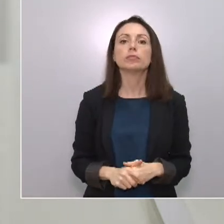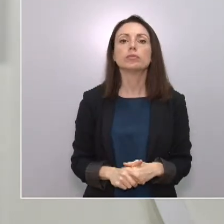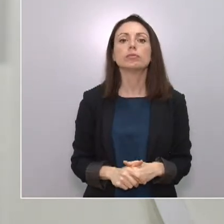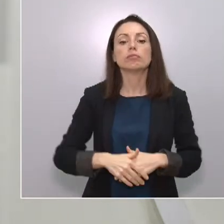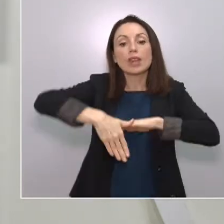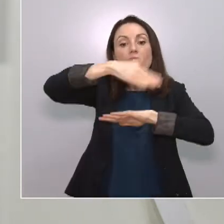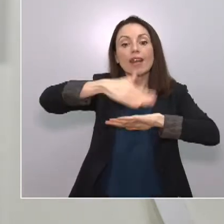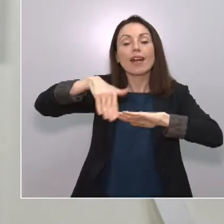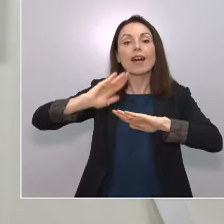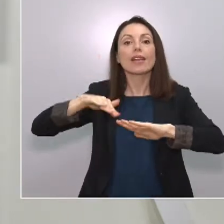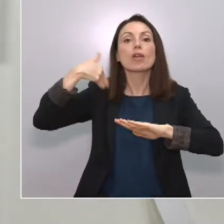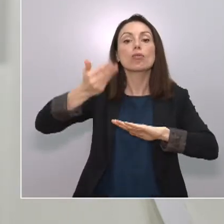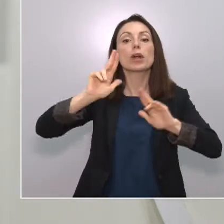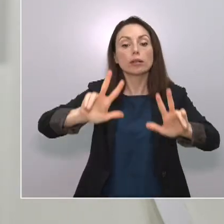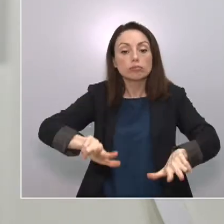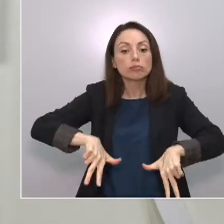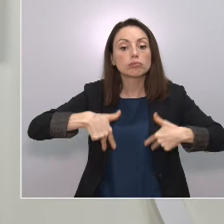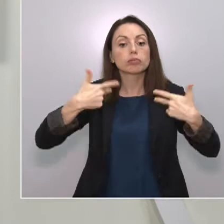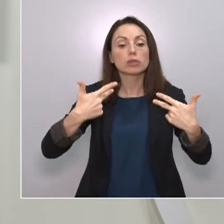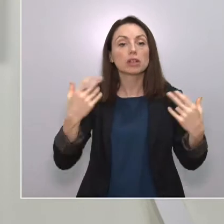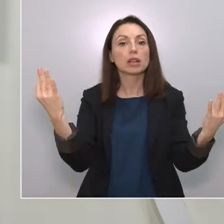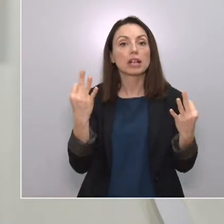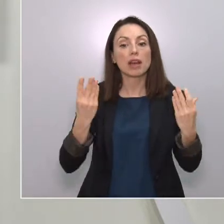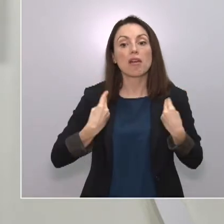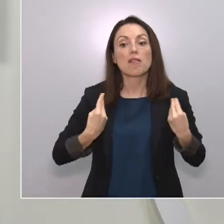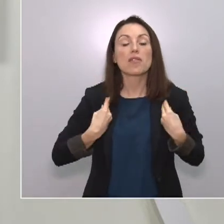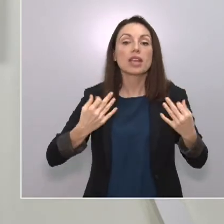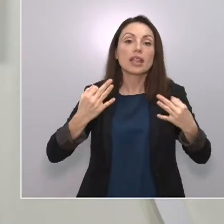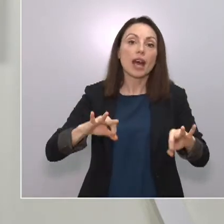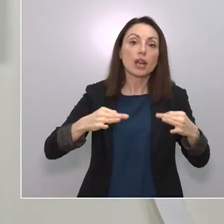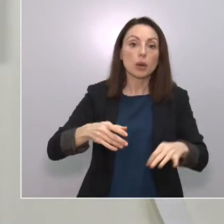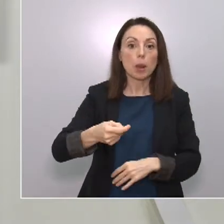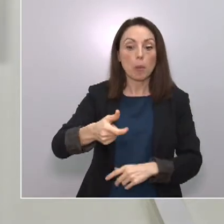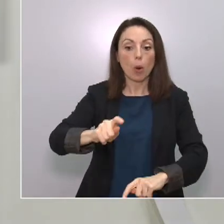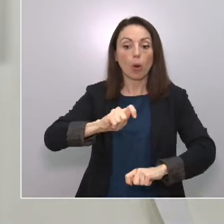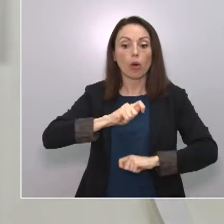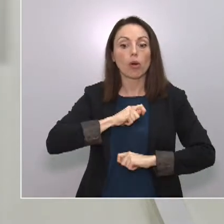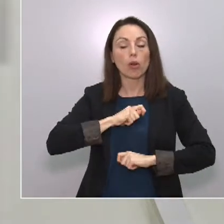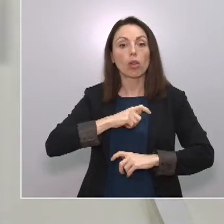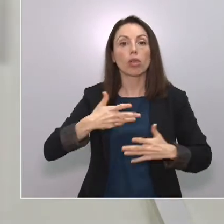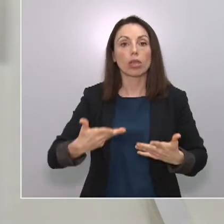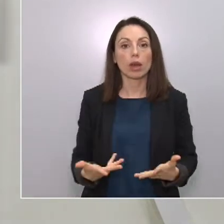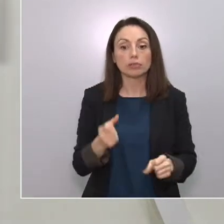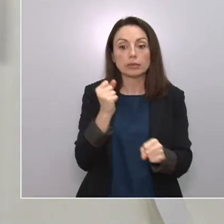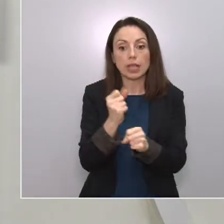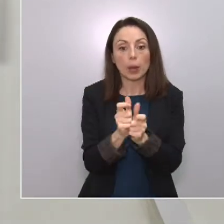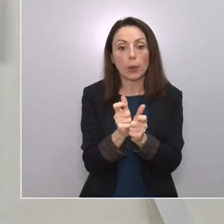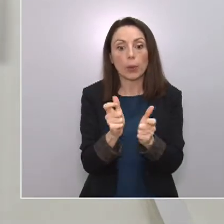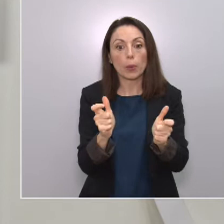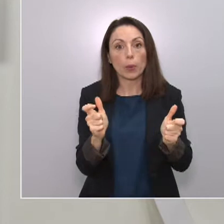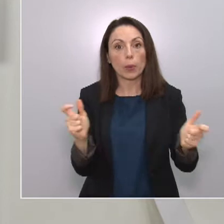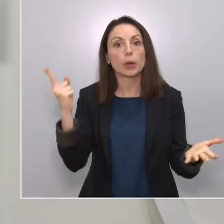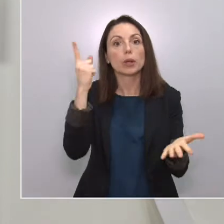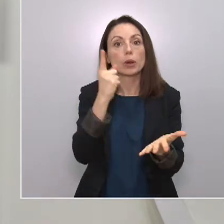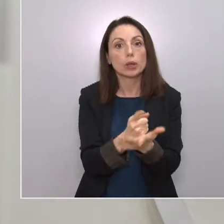Salir a la calle nos permite recuperar una cierta normalidad, contribuir a la recuperación del empleo y